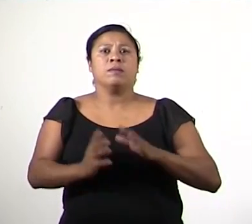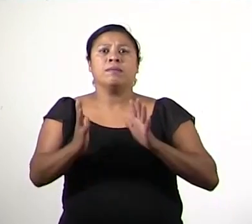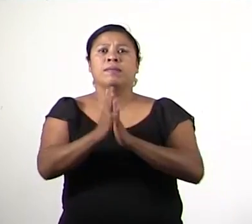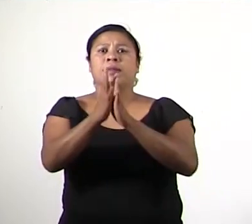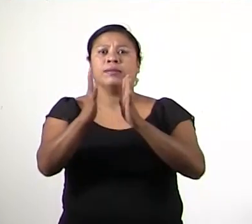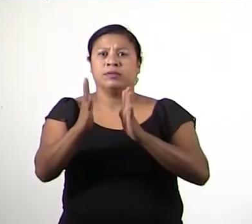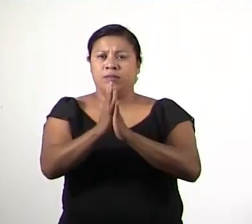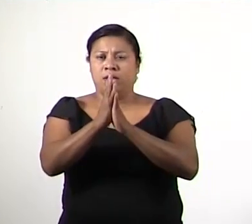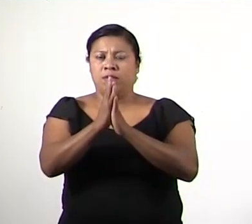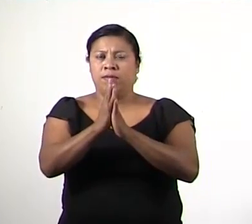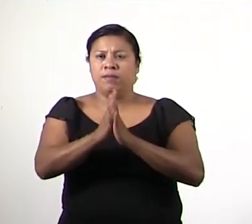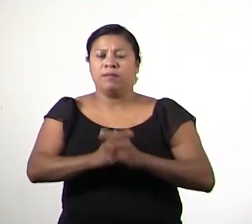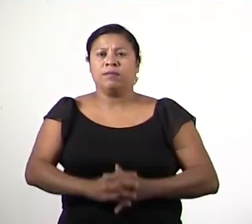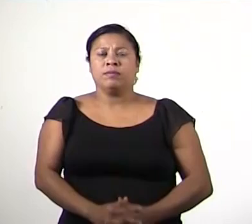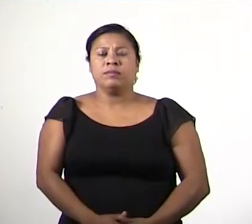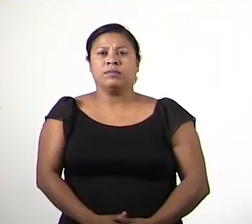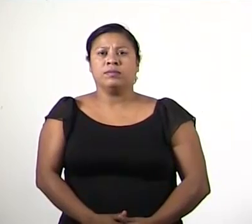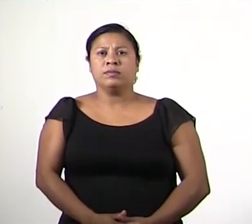participaron